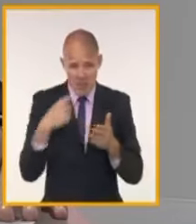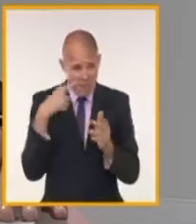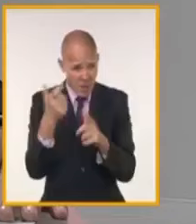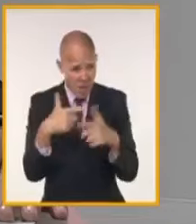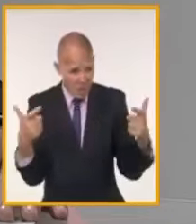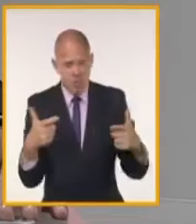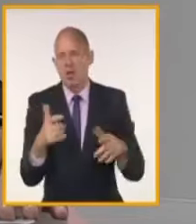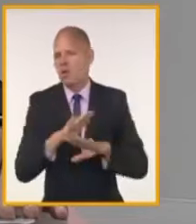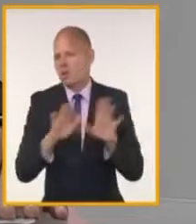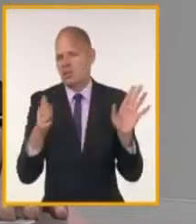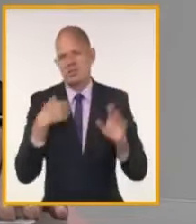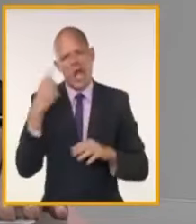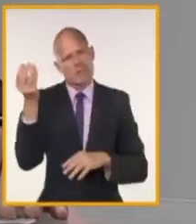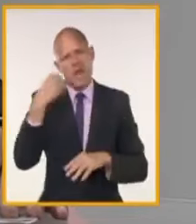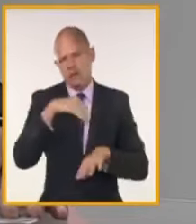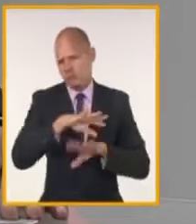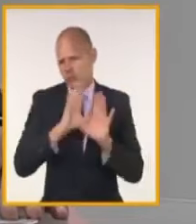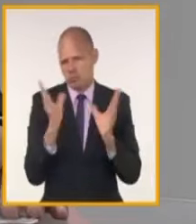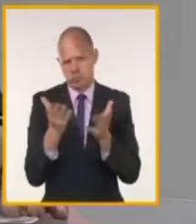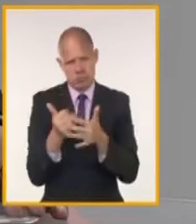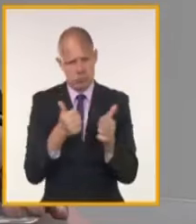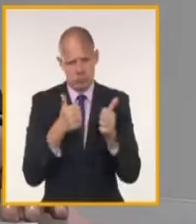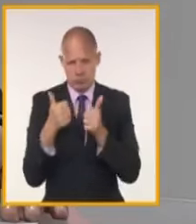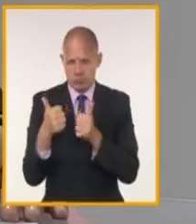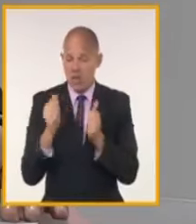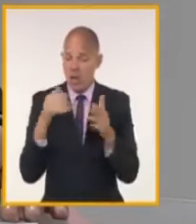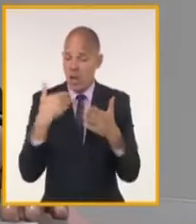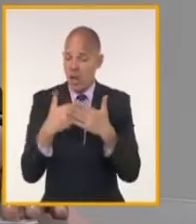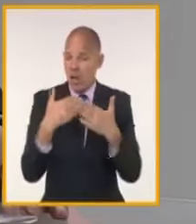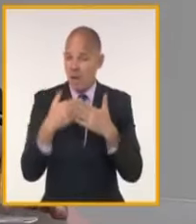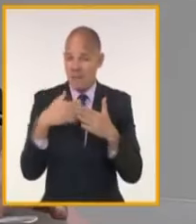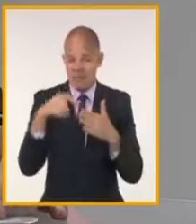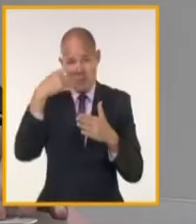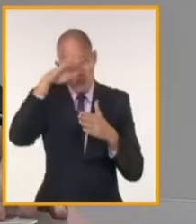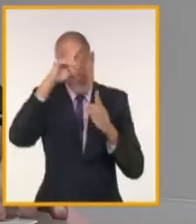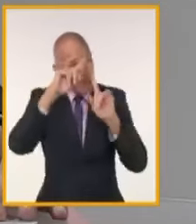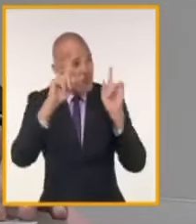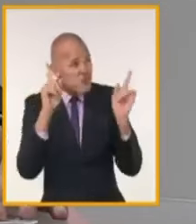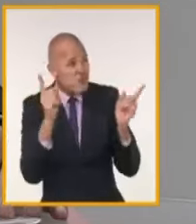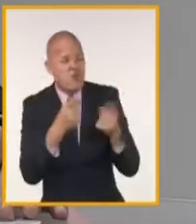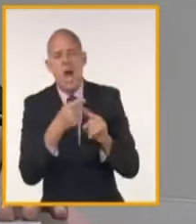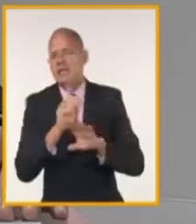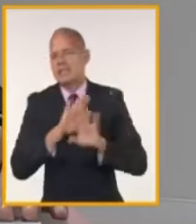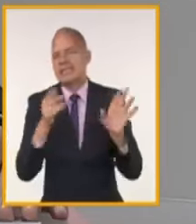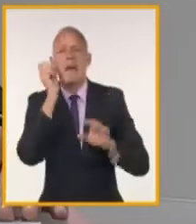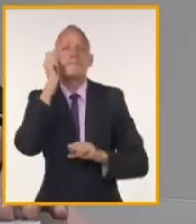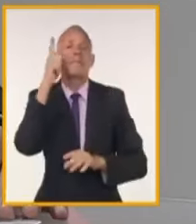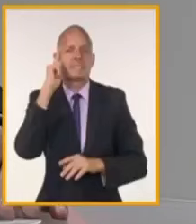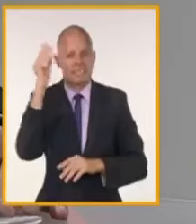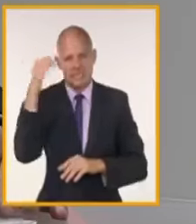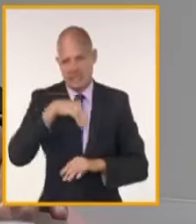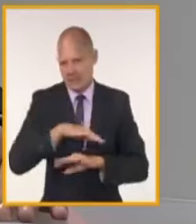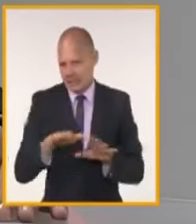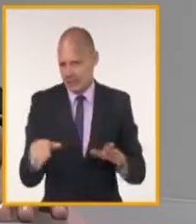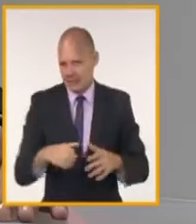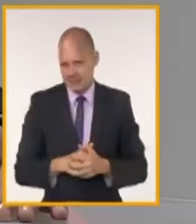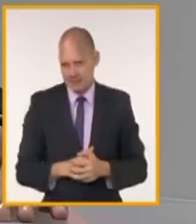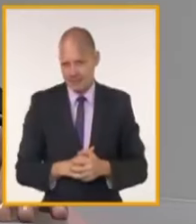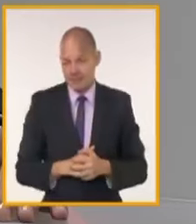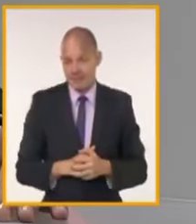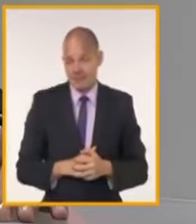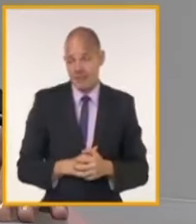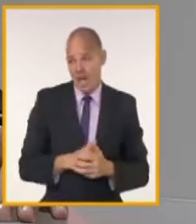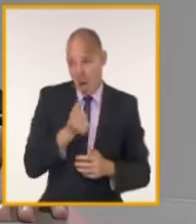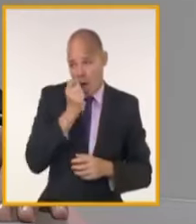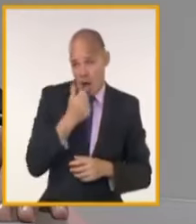cubanas que trabajan tienen ya una una experiencia el ministro decía que es un gran programa un gran